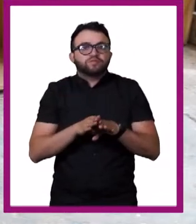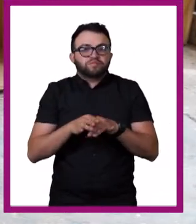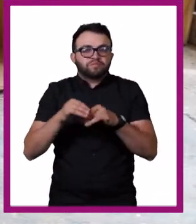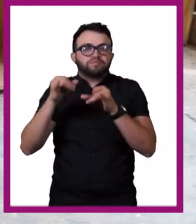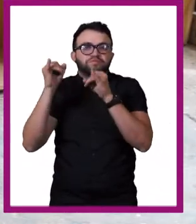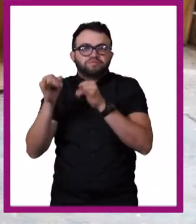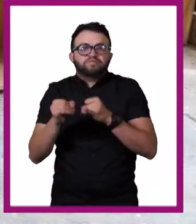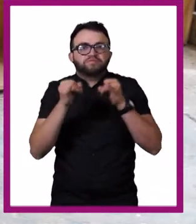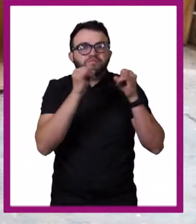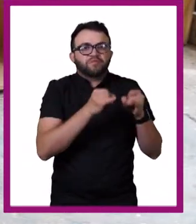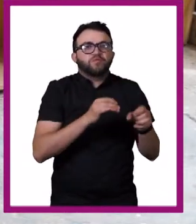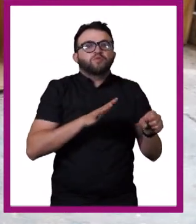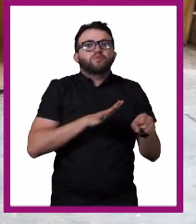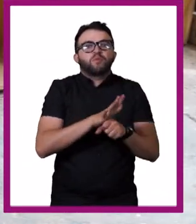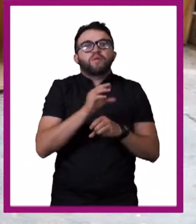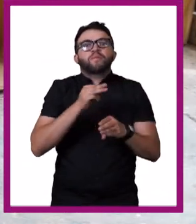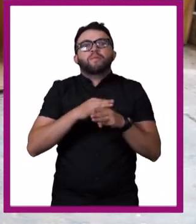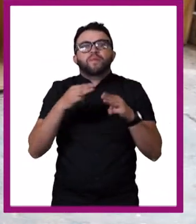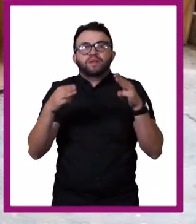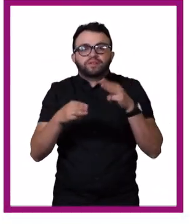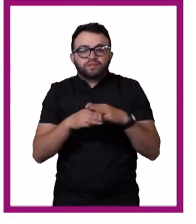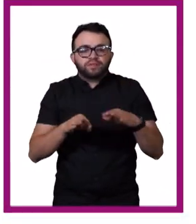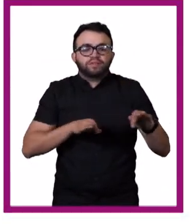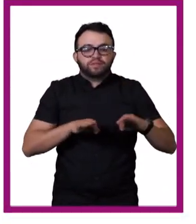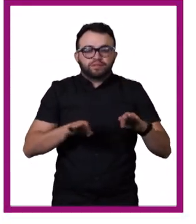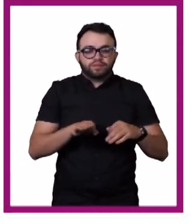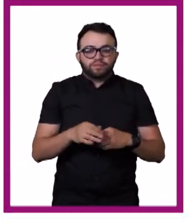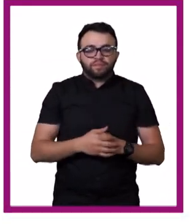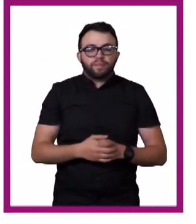mucho de en qué material voy a trabajar.